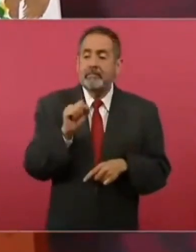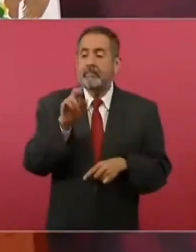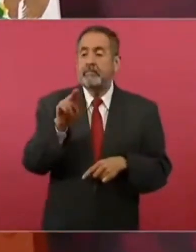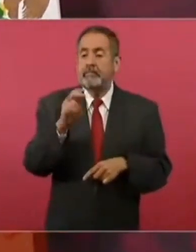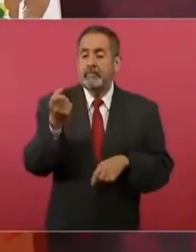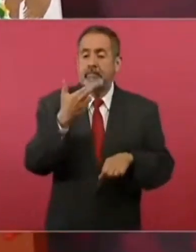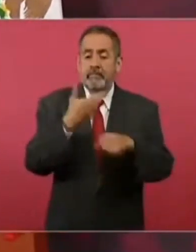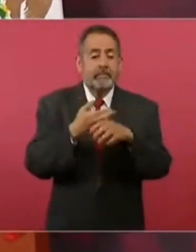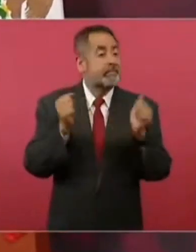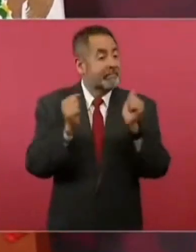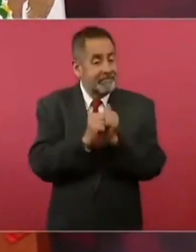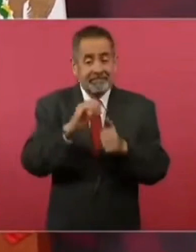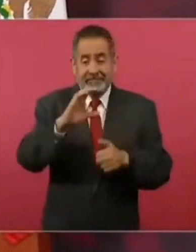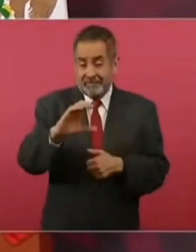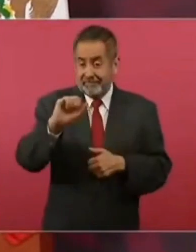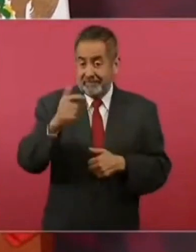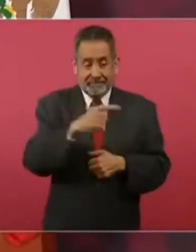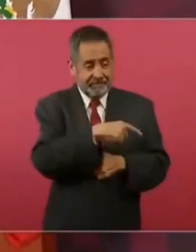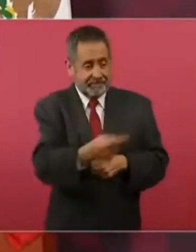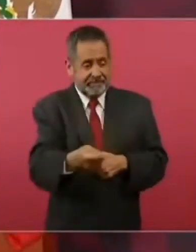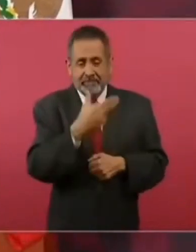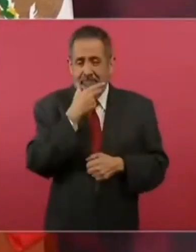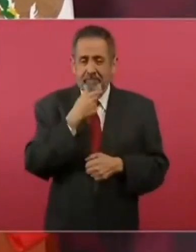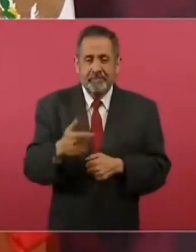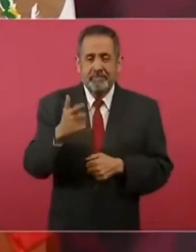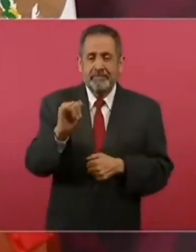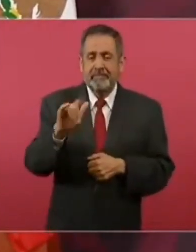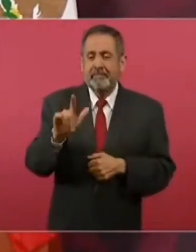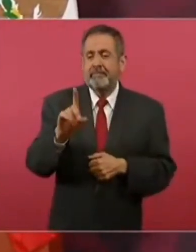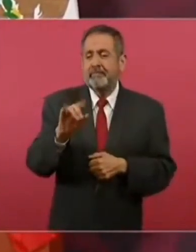de Salinas, a Gil Díaz,